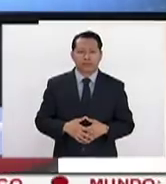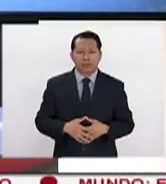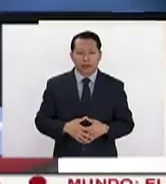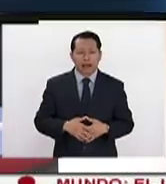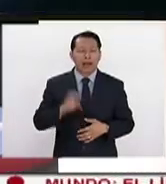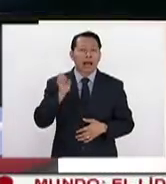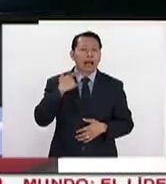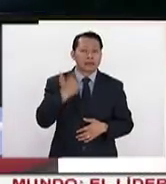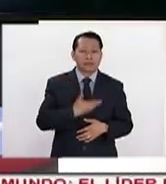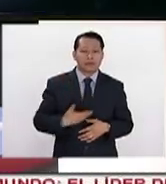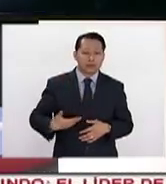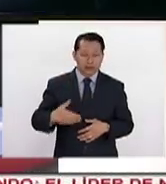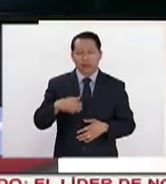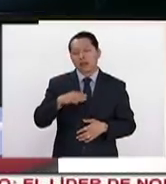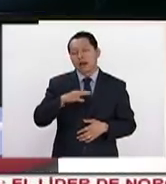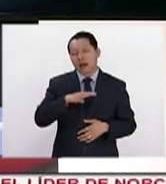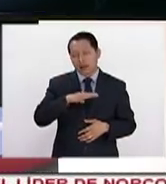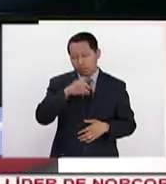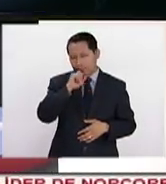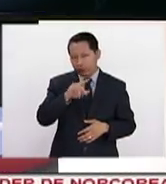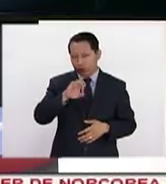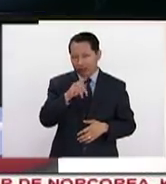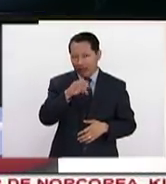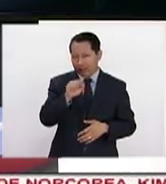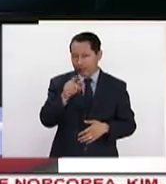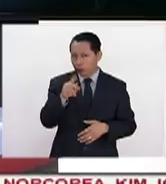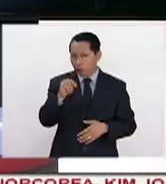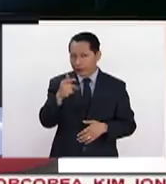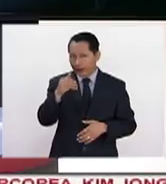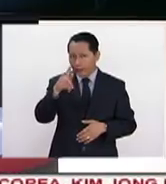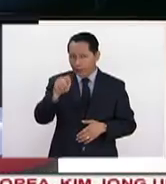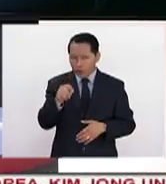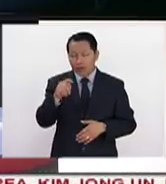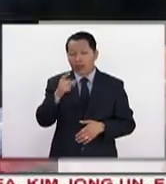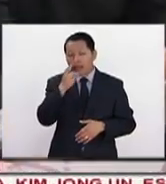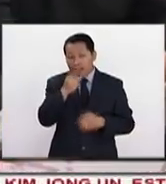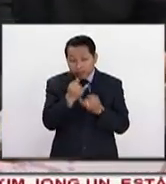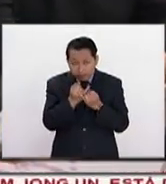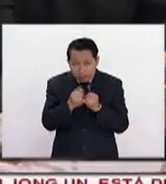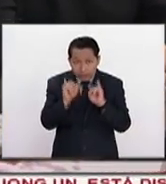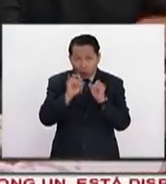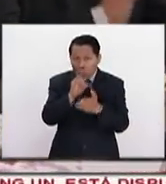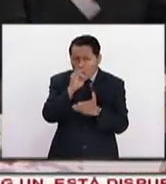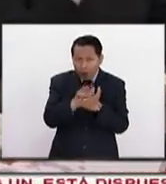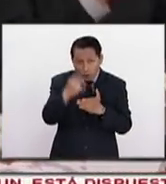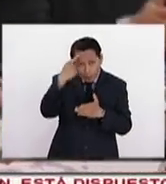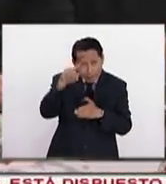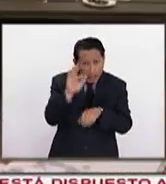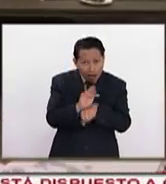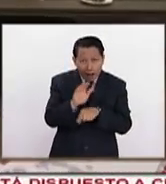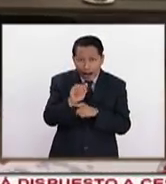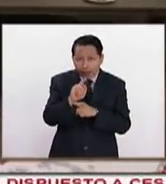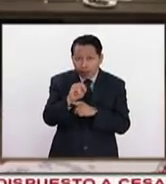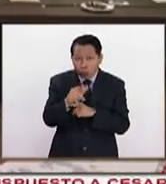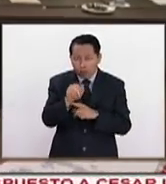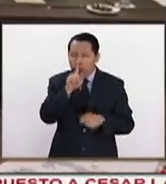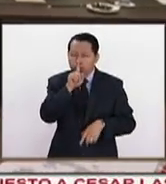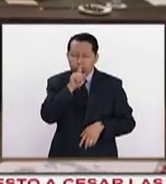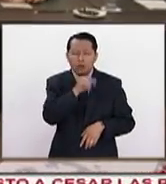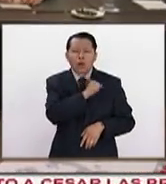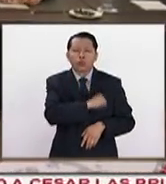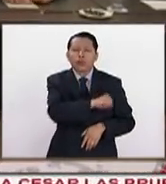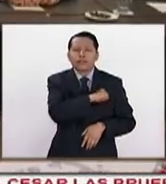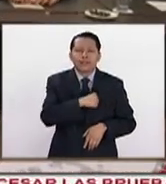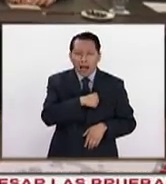Y el expresidente de la Generalitat, Carles Puigdemont, aseguró que la independencia no es la única solución para Cataluña. Dijo que el modelo suizo es la opción